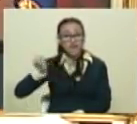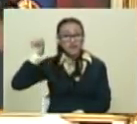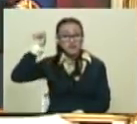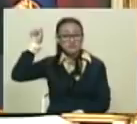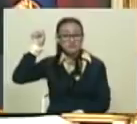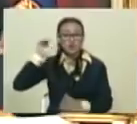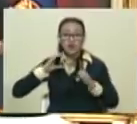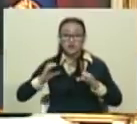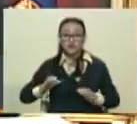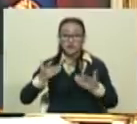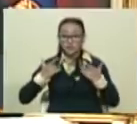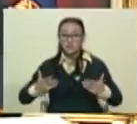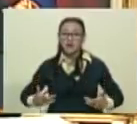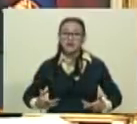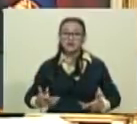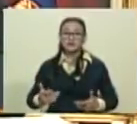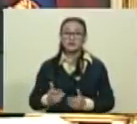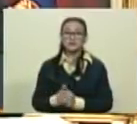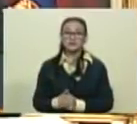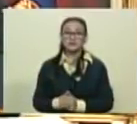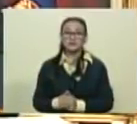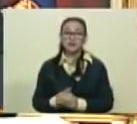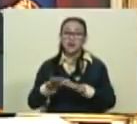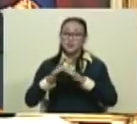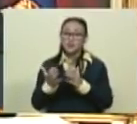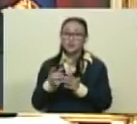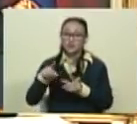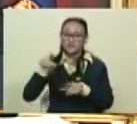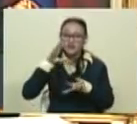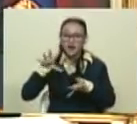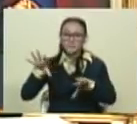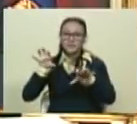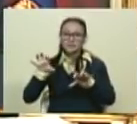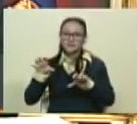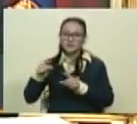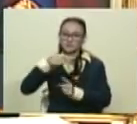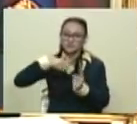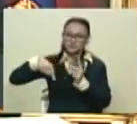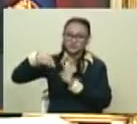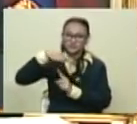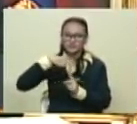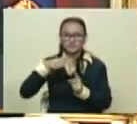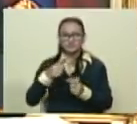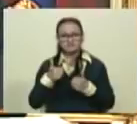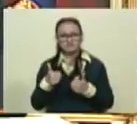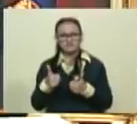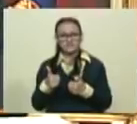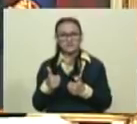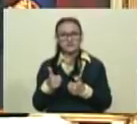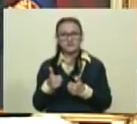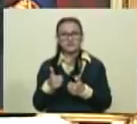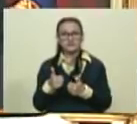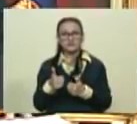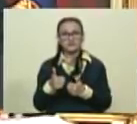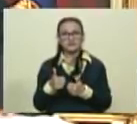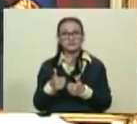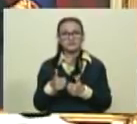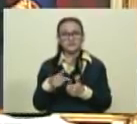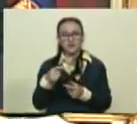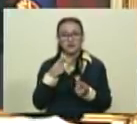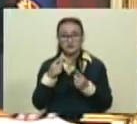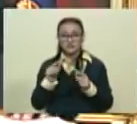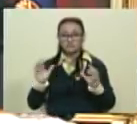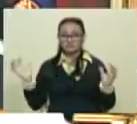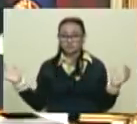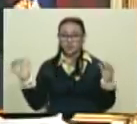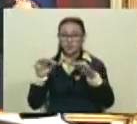humanista, allá nosotros. Pero el mundo debe aprender a convivir. Así que esta rueda de prensa, fíjense,